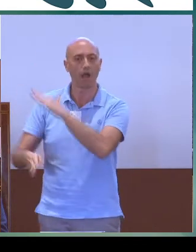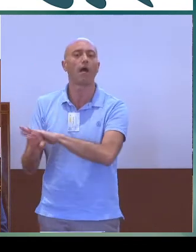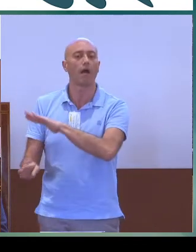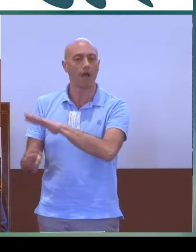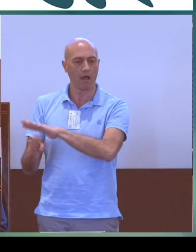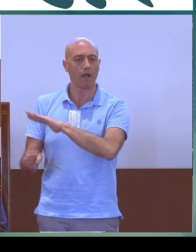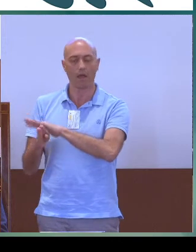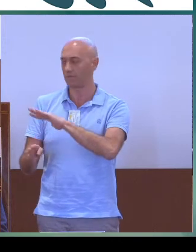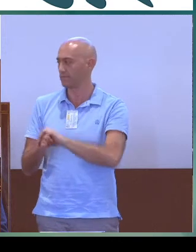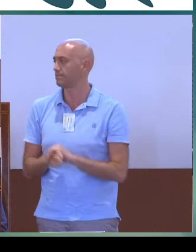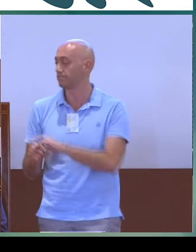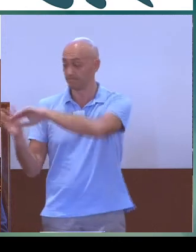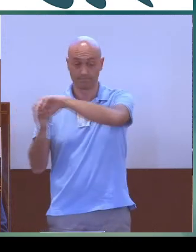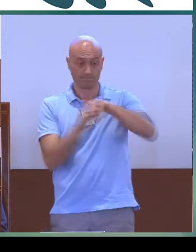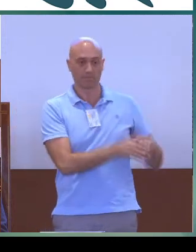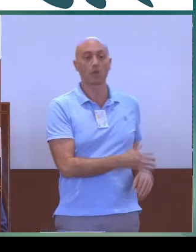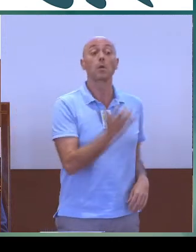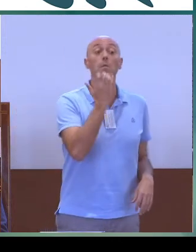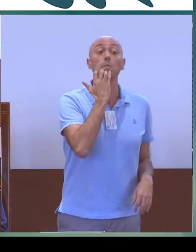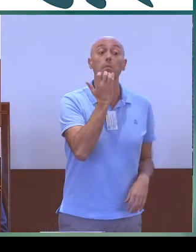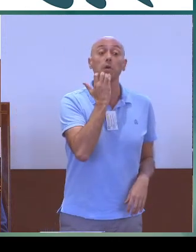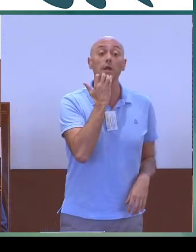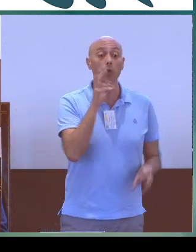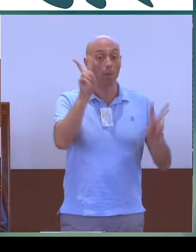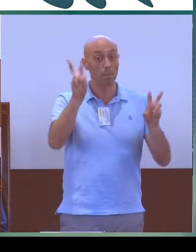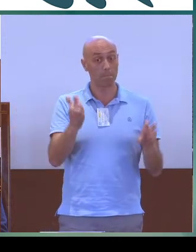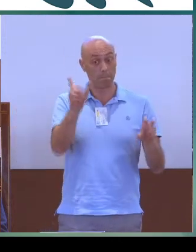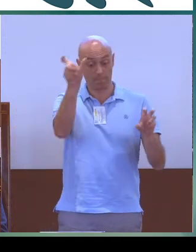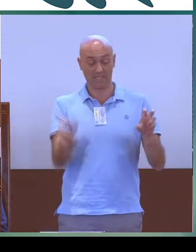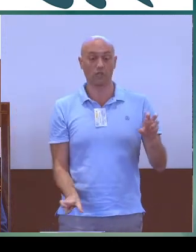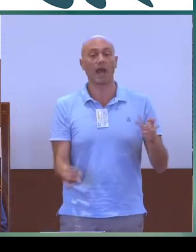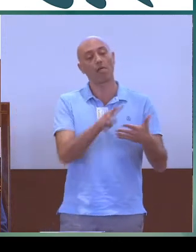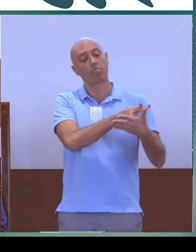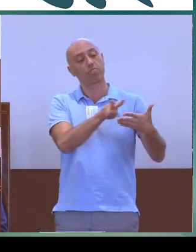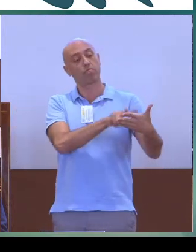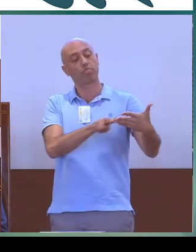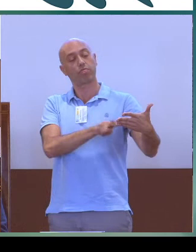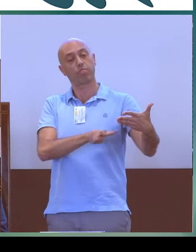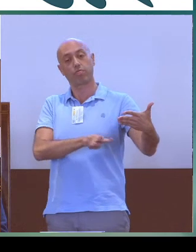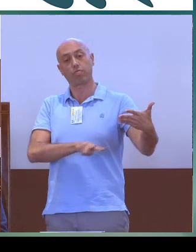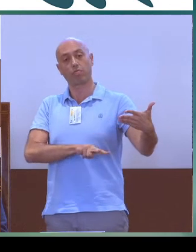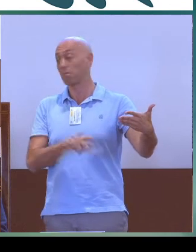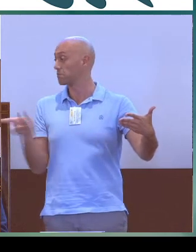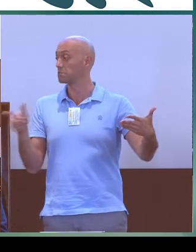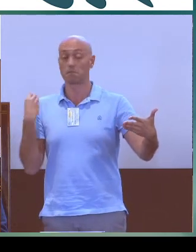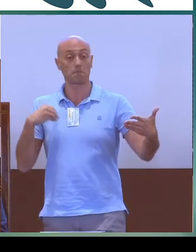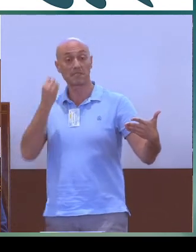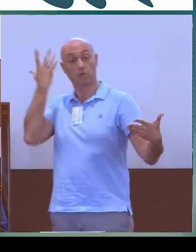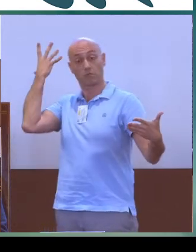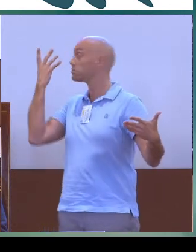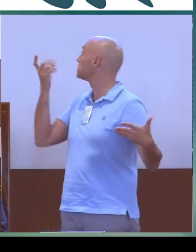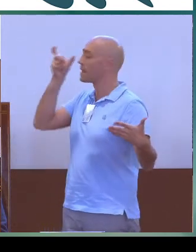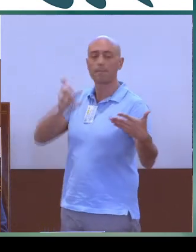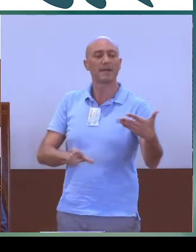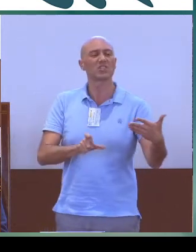La activación paralela, en otros estudios, también ocurre cuando estamos leyendo. El ejemplo que traemos, el hombre